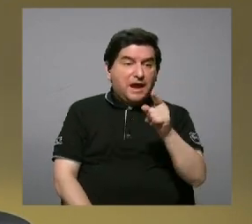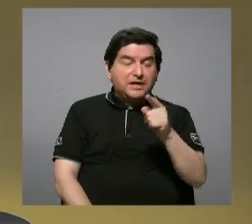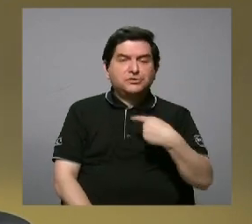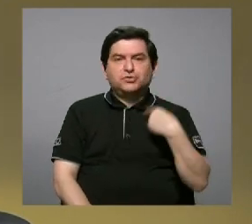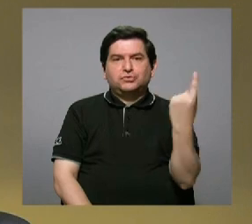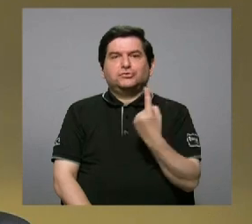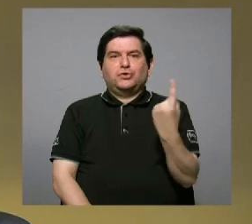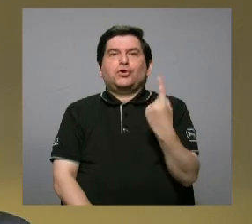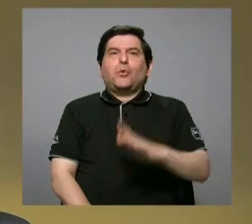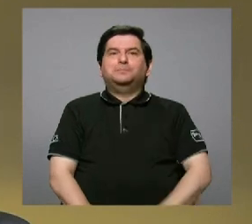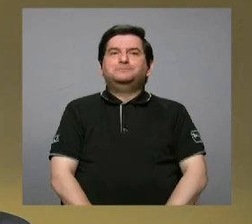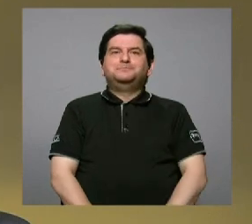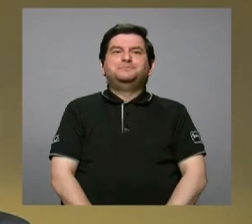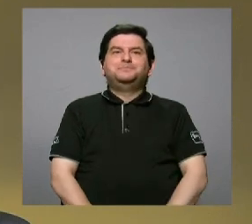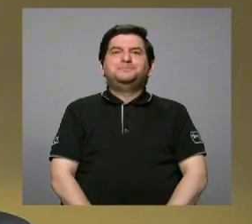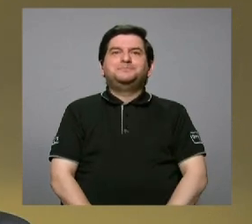yo.